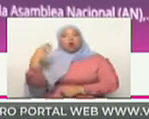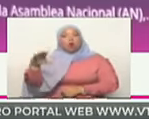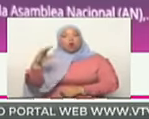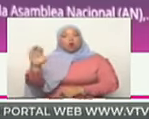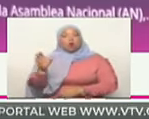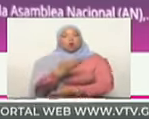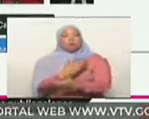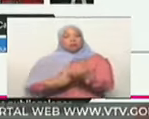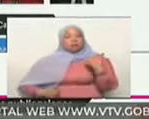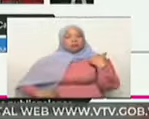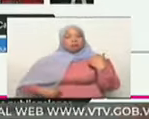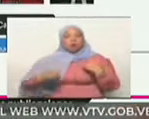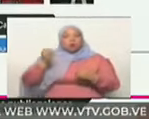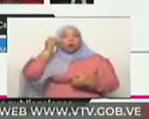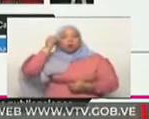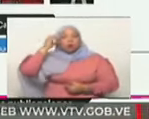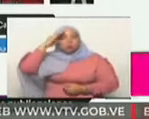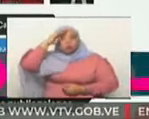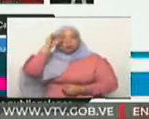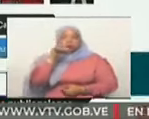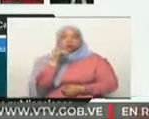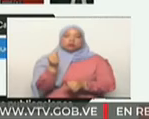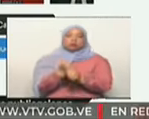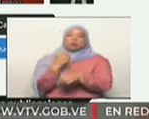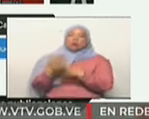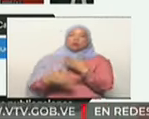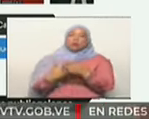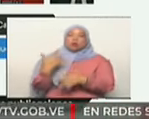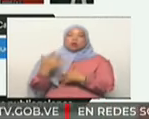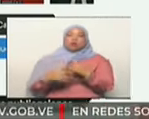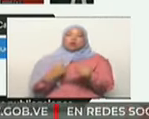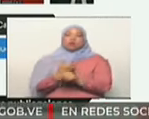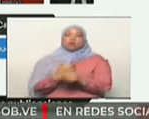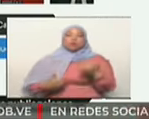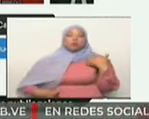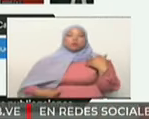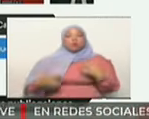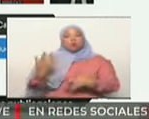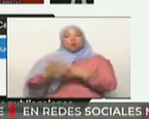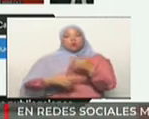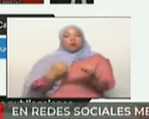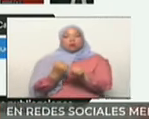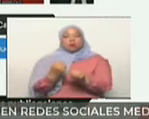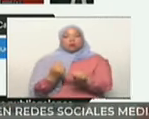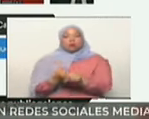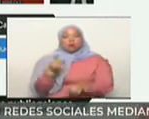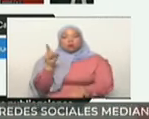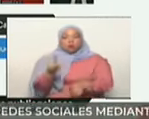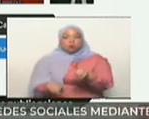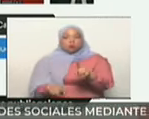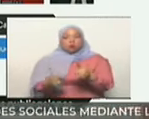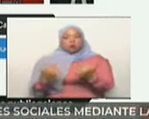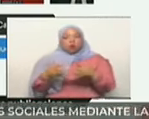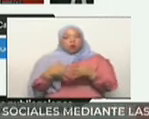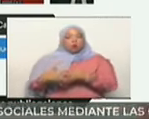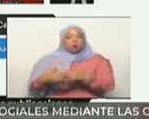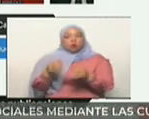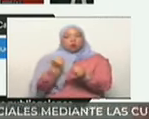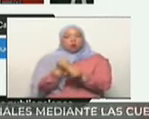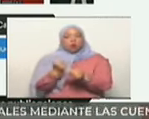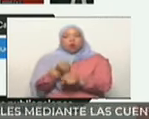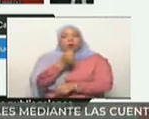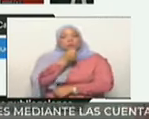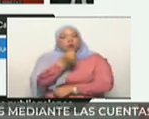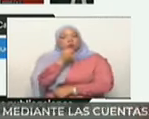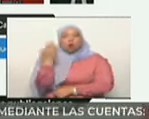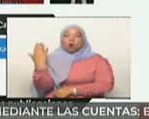Petro, confirmó datos claves sobre la compra clandestina del programa Espía Pegasus, unos aviones que estuvo el gobierno y los periodistas